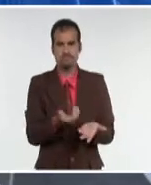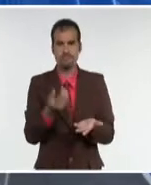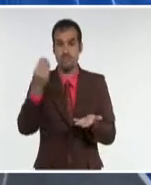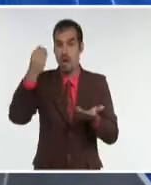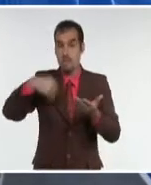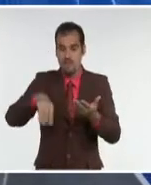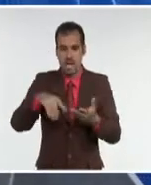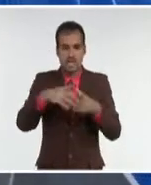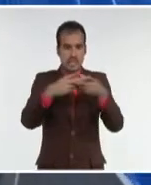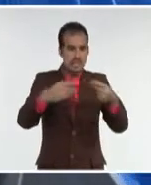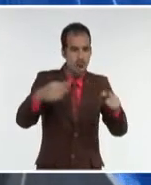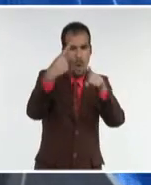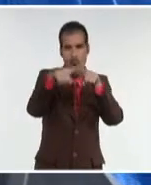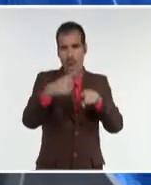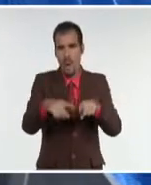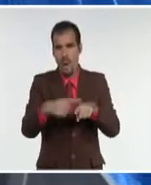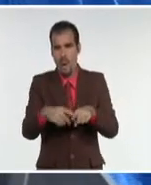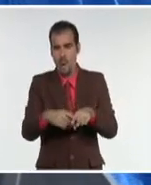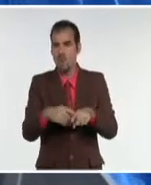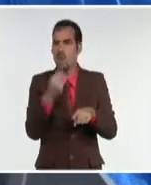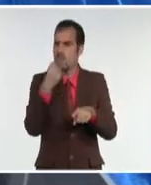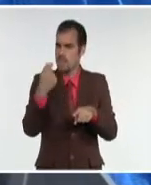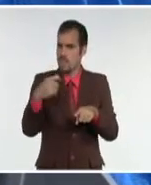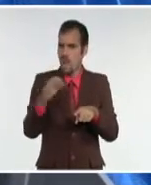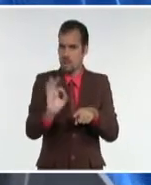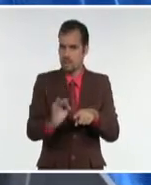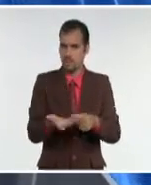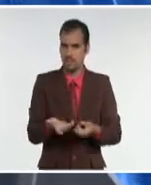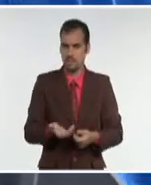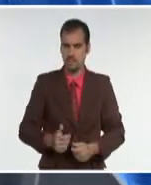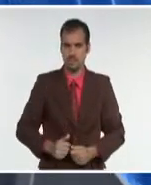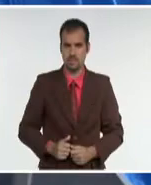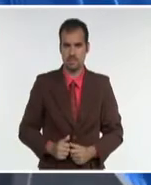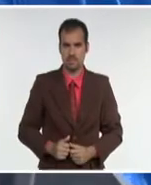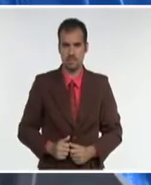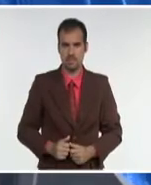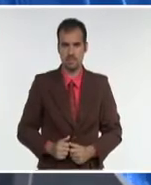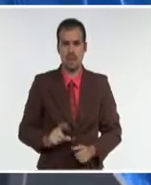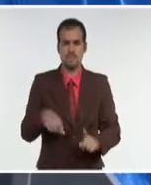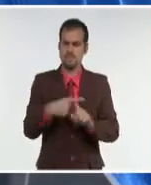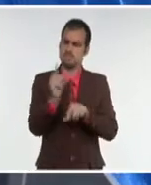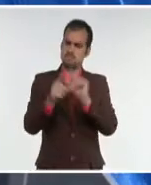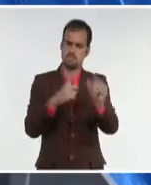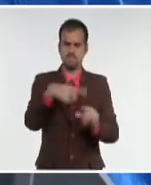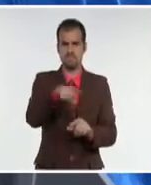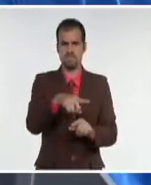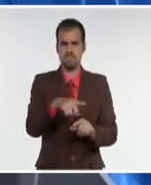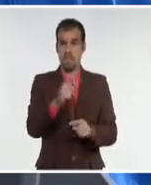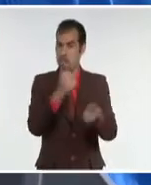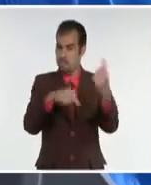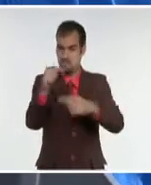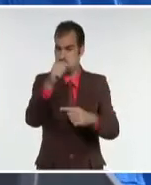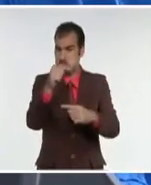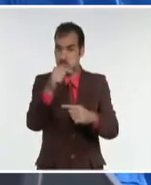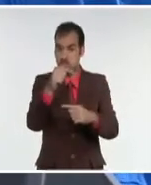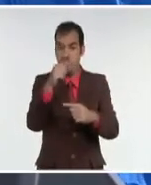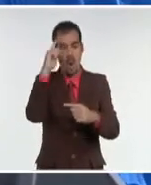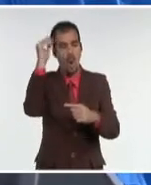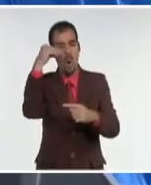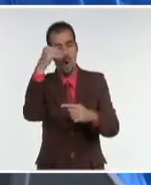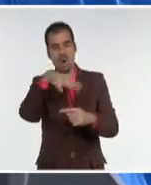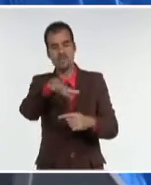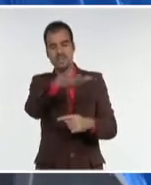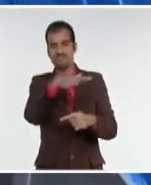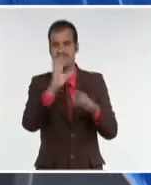de todos los recursos que están en manos de las cooperativas, pero que están en manos de los productores, empezando por el conocimiento, pero el resto también de